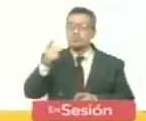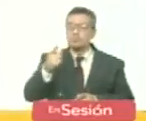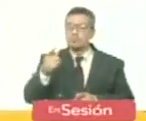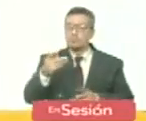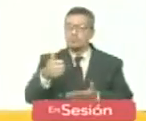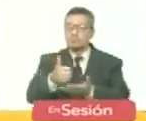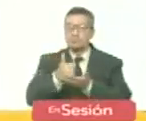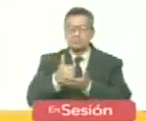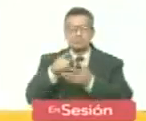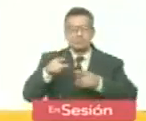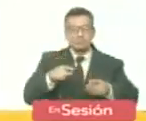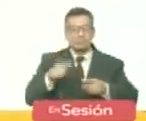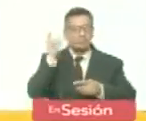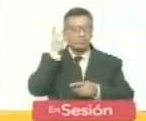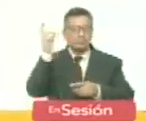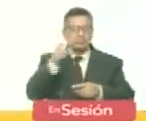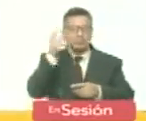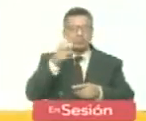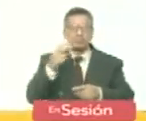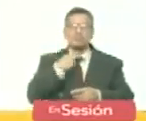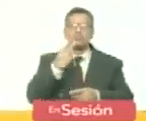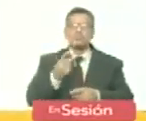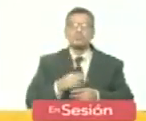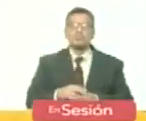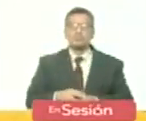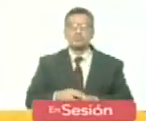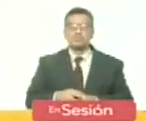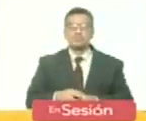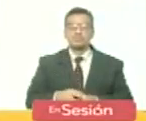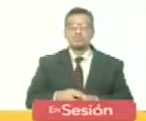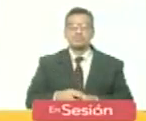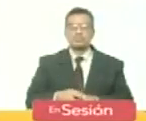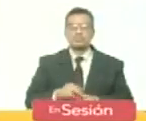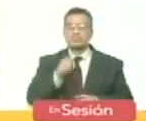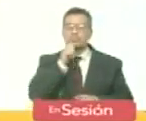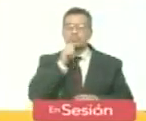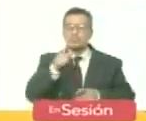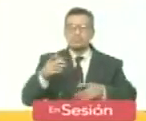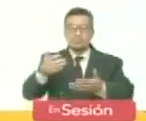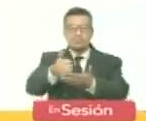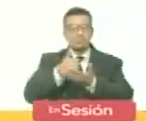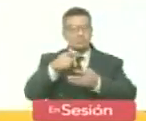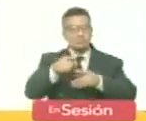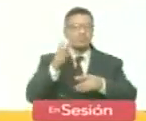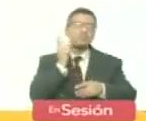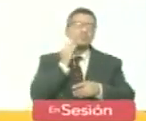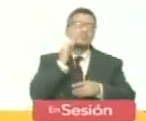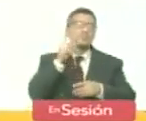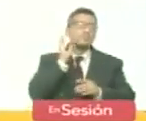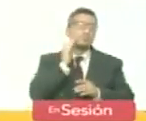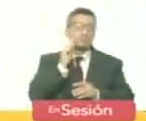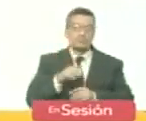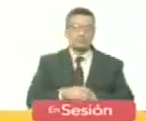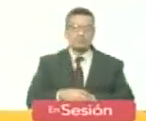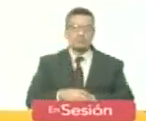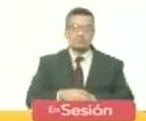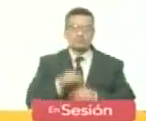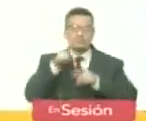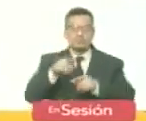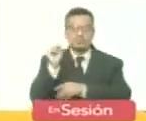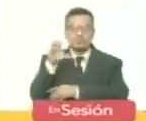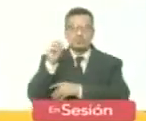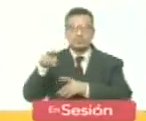rédito político, escucha este tipo de discursos. ¿Quién obtiene rédito político? Por ejemplo, que esta